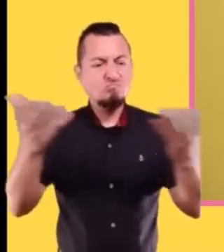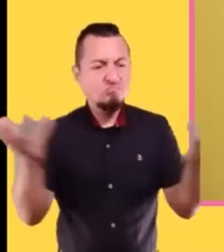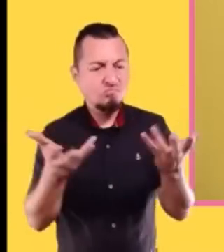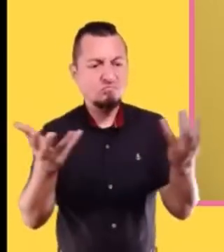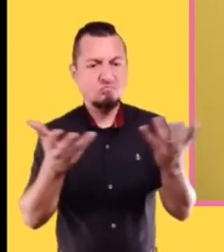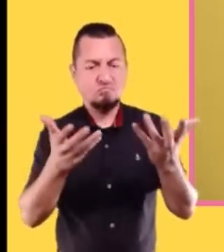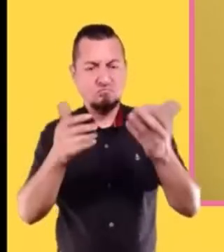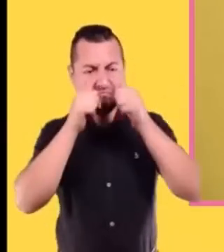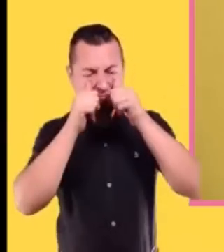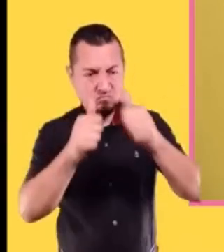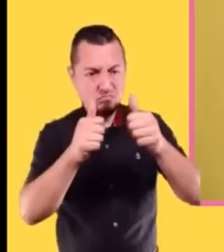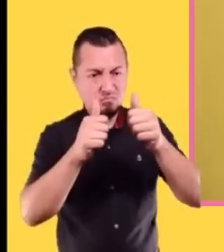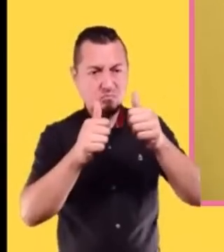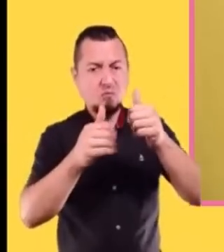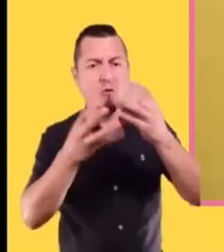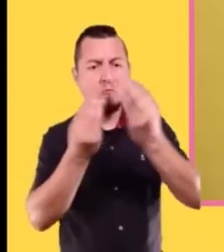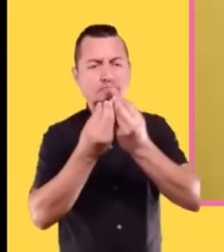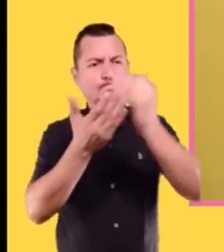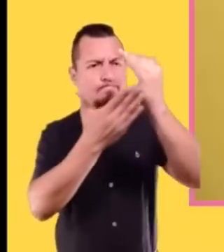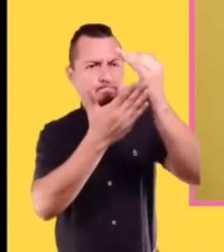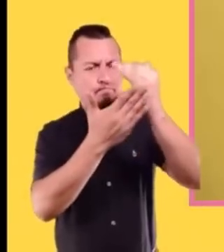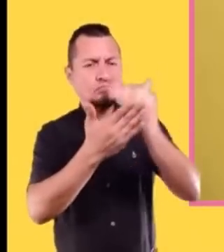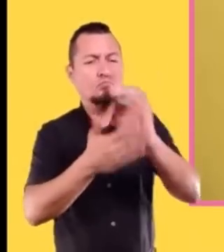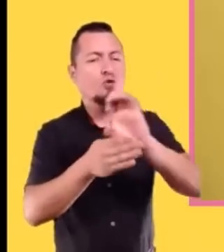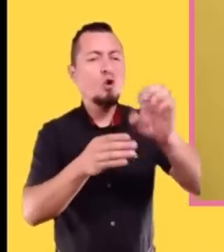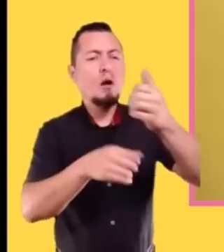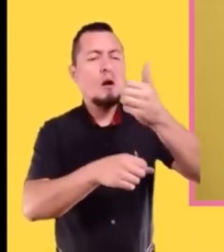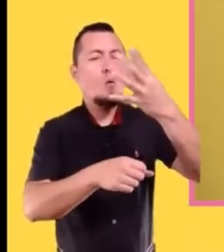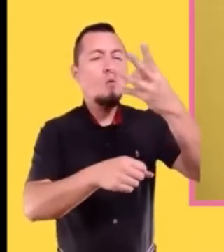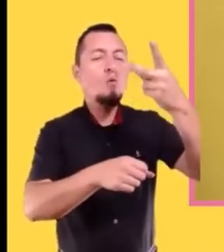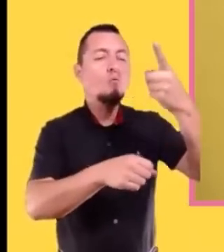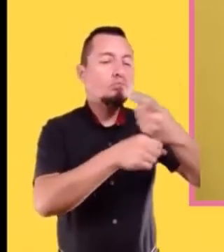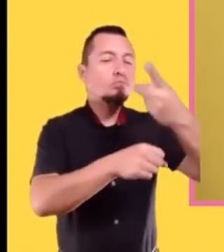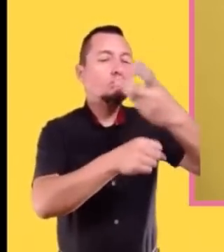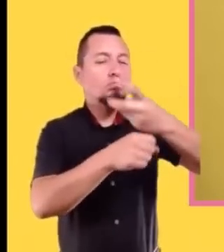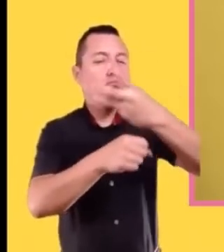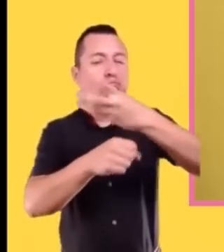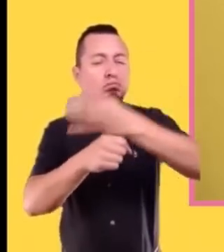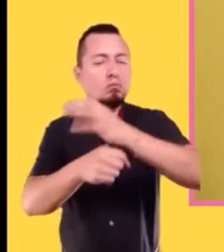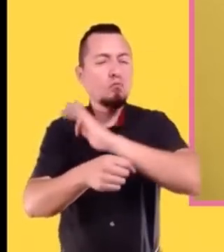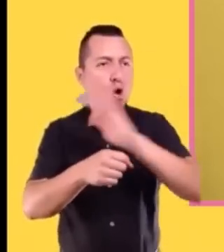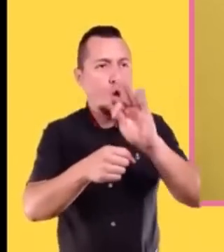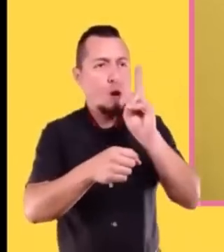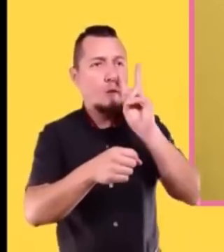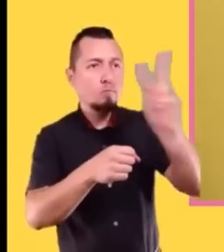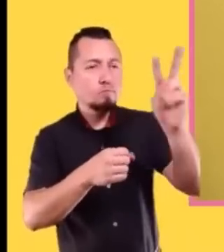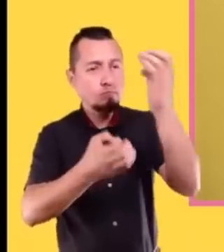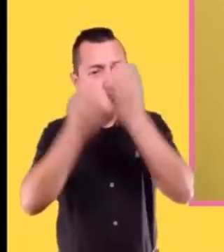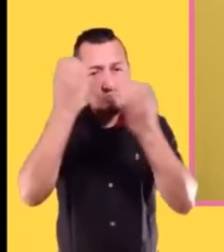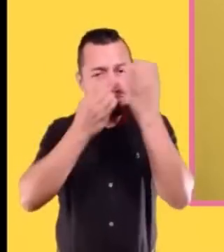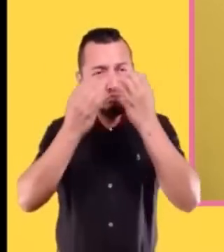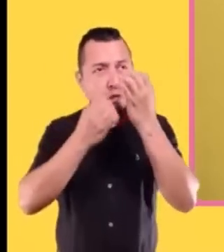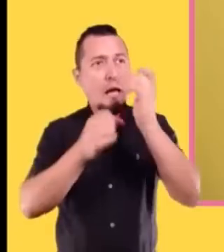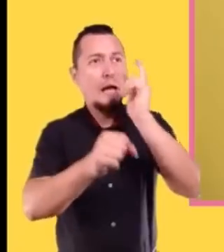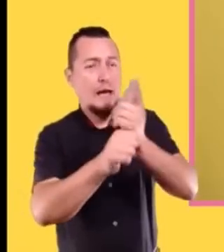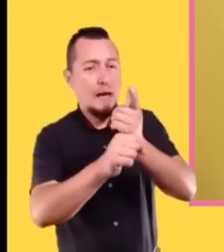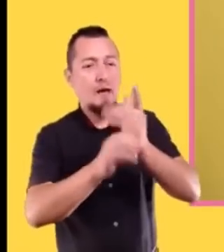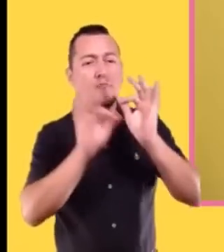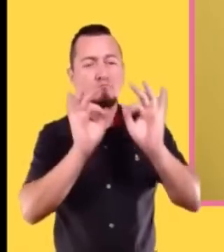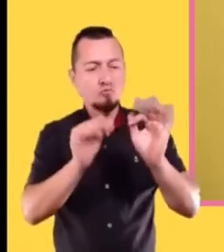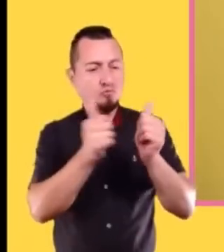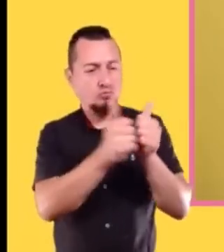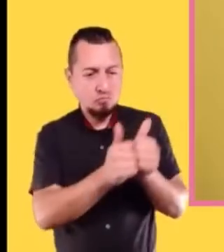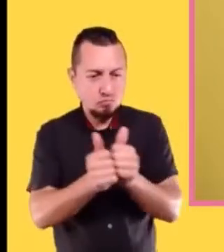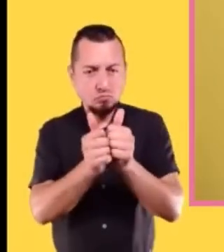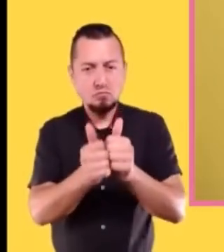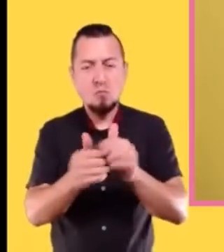por grado, poder hacer los ajustes para que inmediatamente los maestros en la plataforma tengan la certeza que los vamos a acompañar y que van a